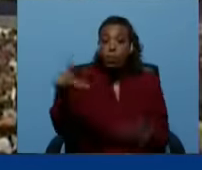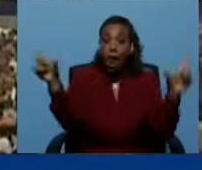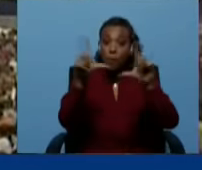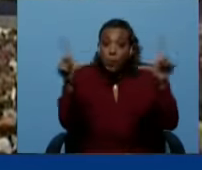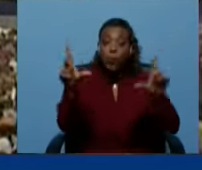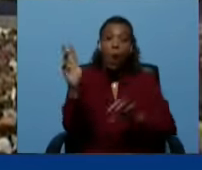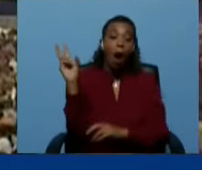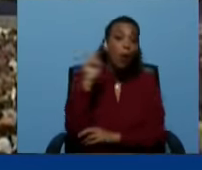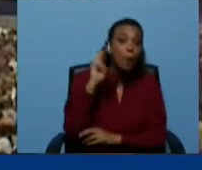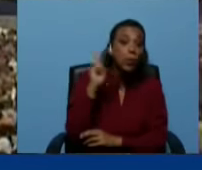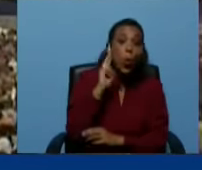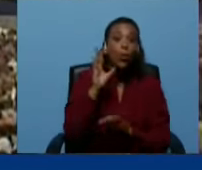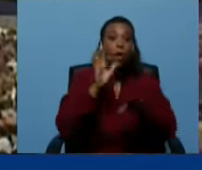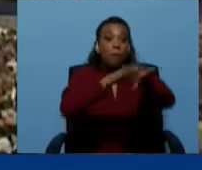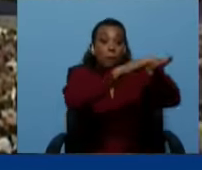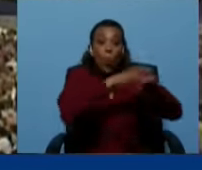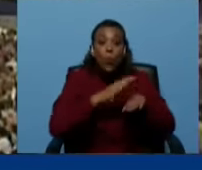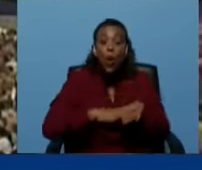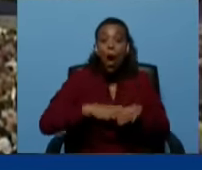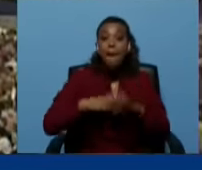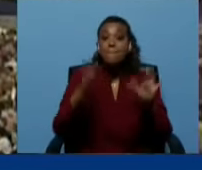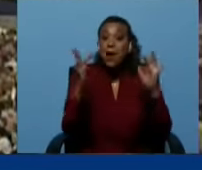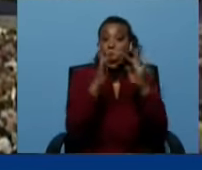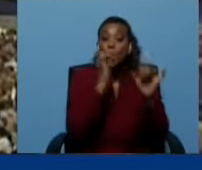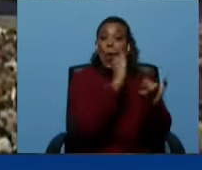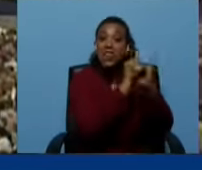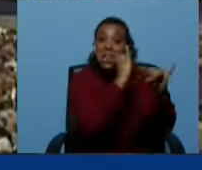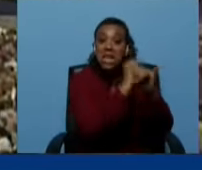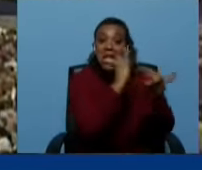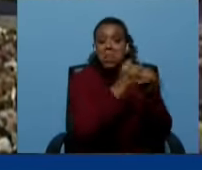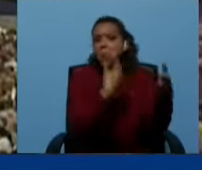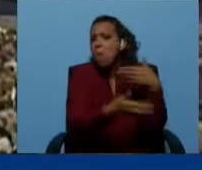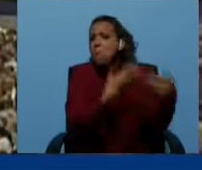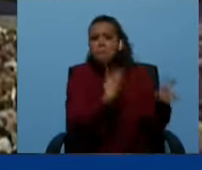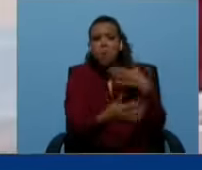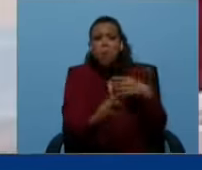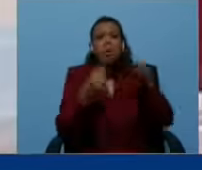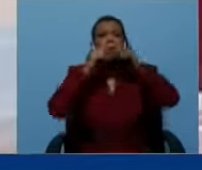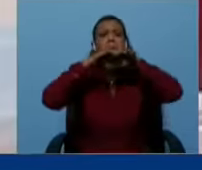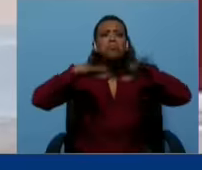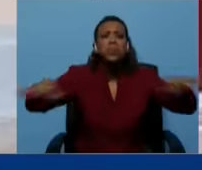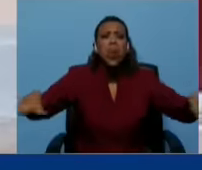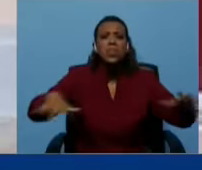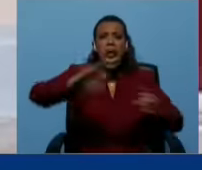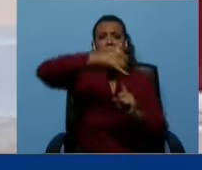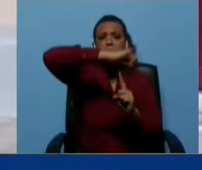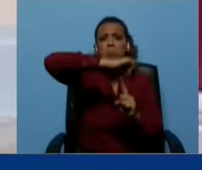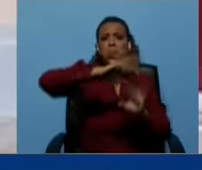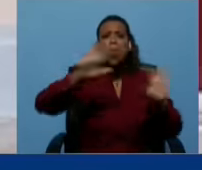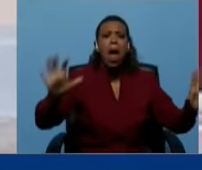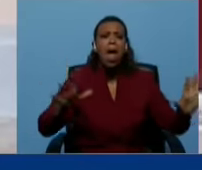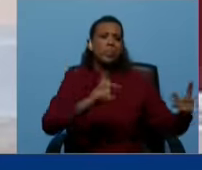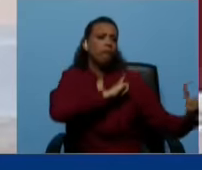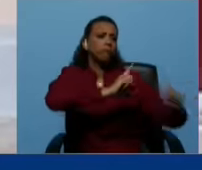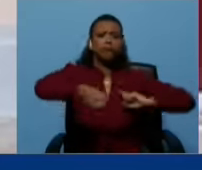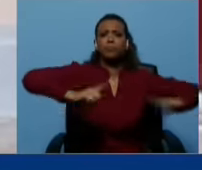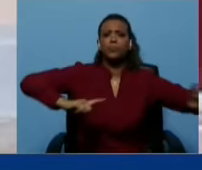en la prensa. Pero como las redes sociales vienen del exterior y lo dirigen, los dueños son los enemigos de